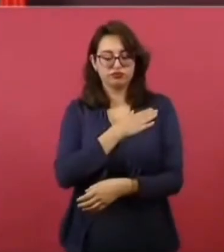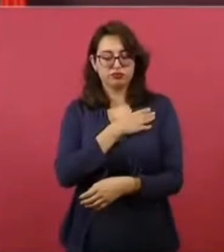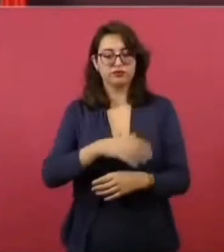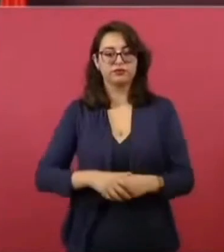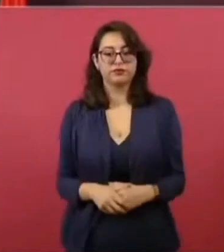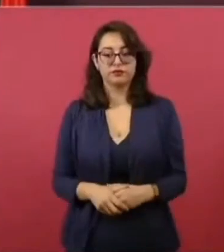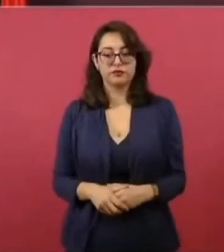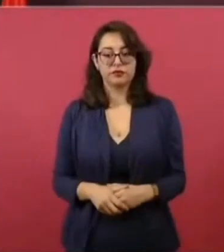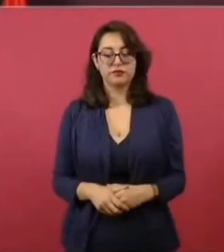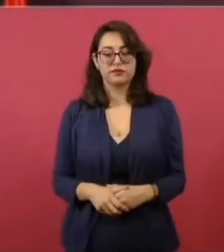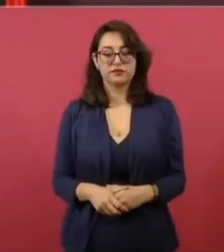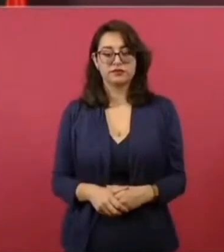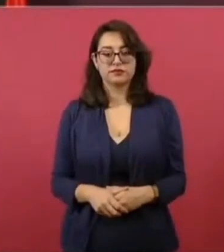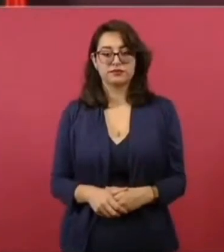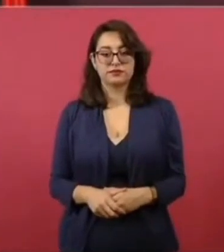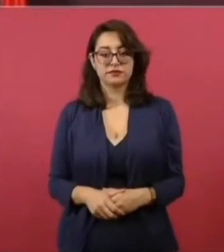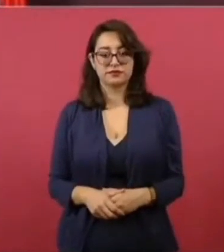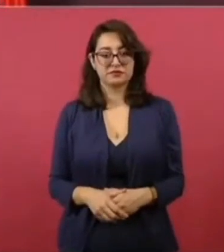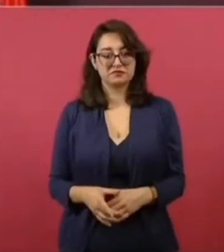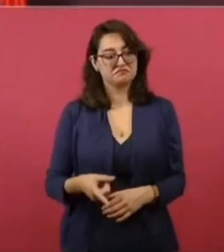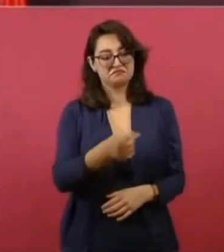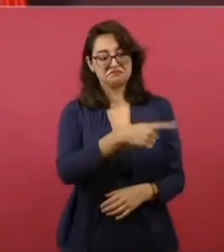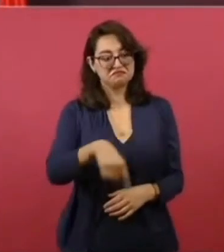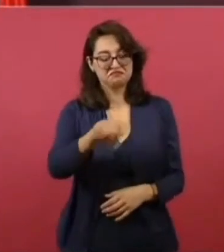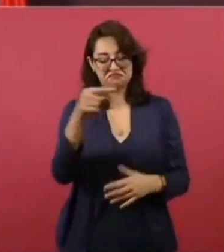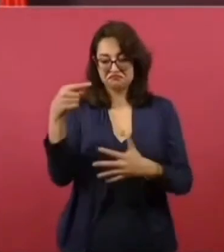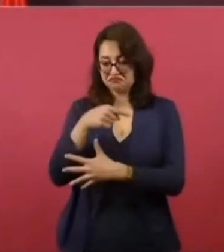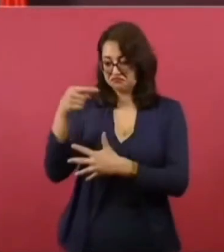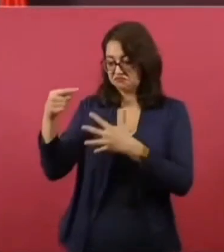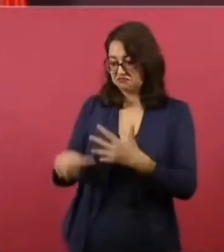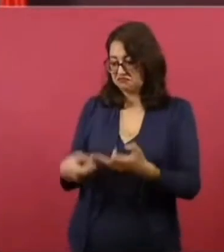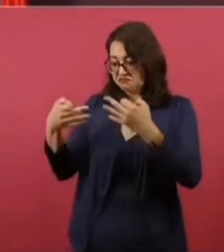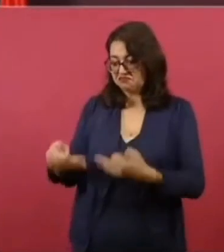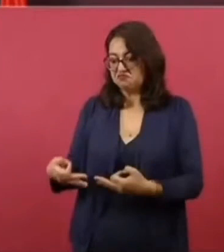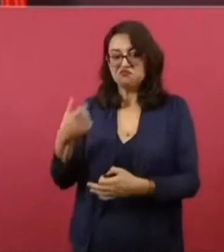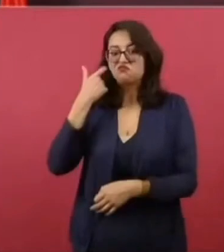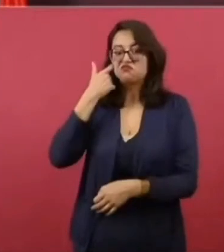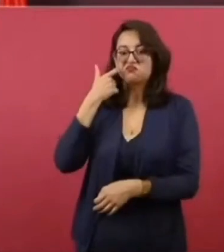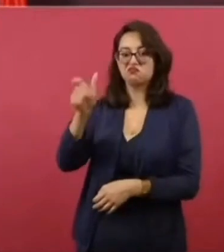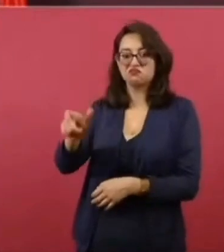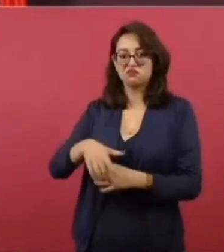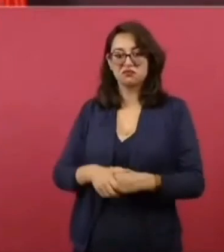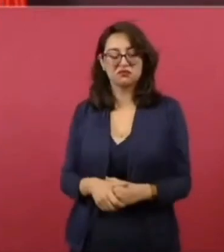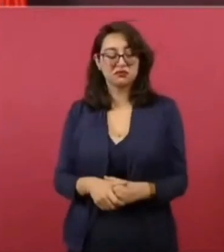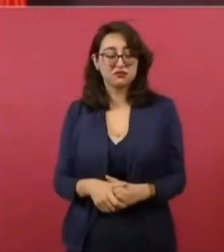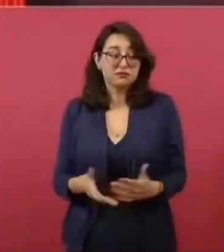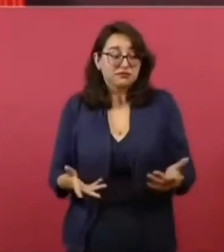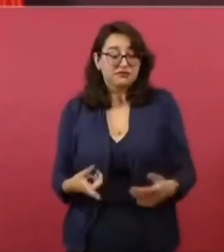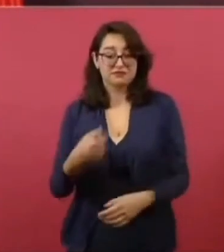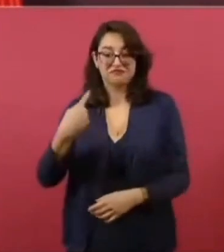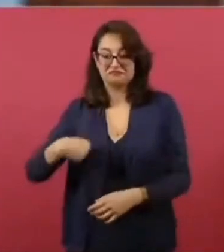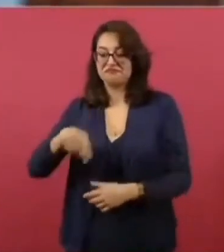ellos no acepten y practiquen estos preceptos y nosotros los